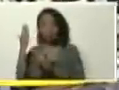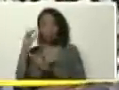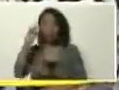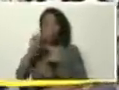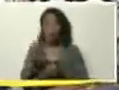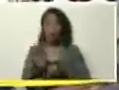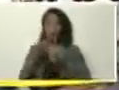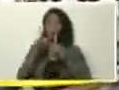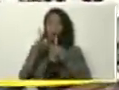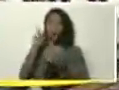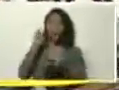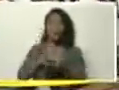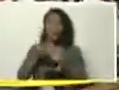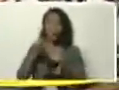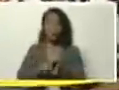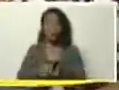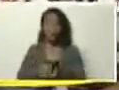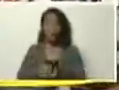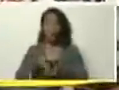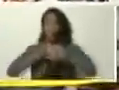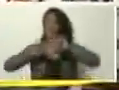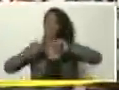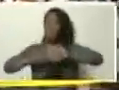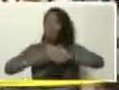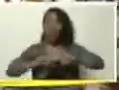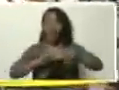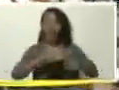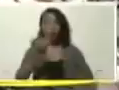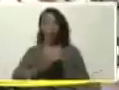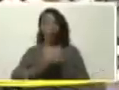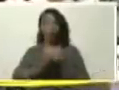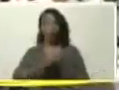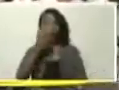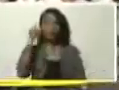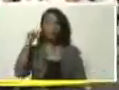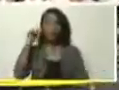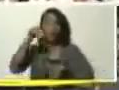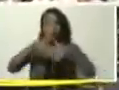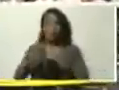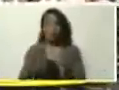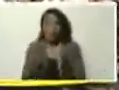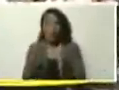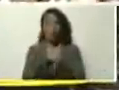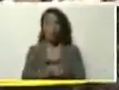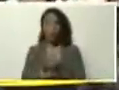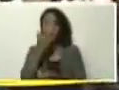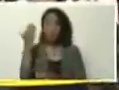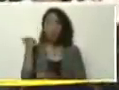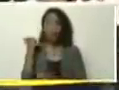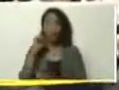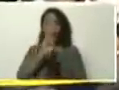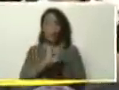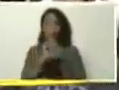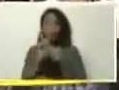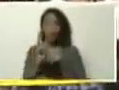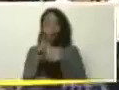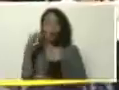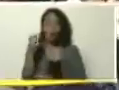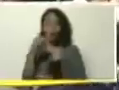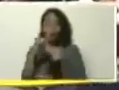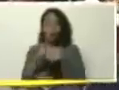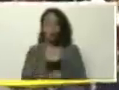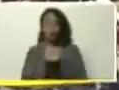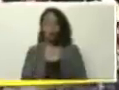autoridades presentes, los distintos alcaldes electos el pasado 21 de